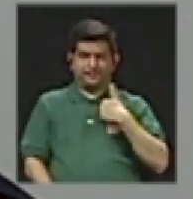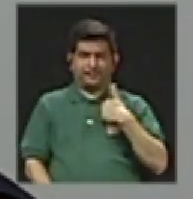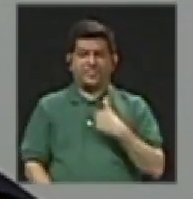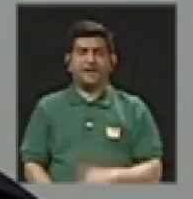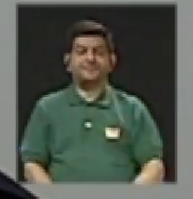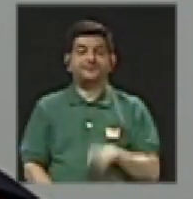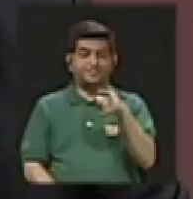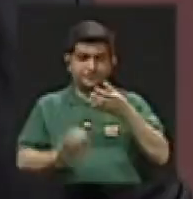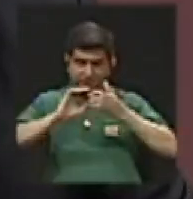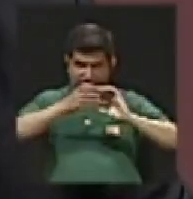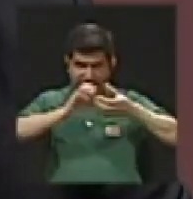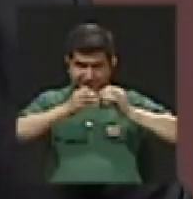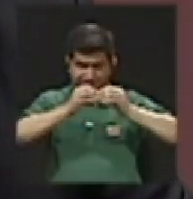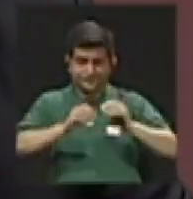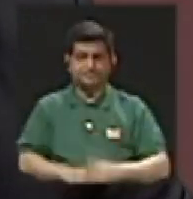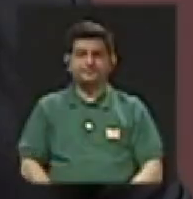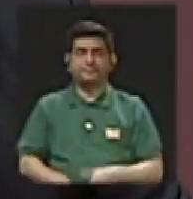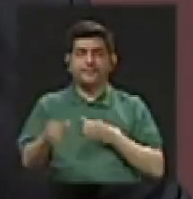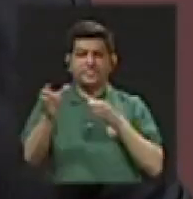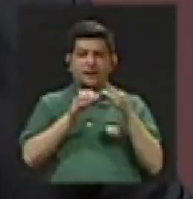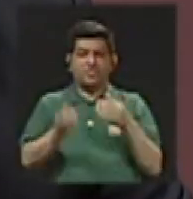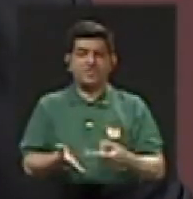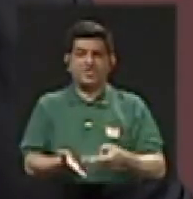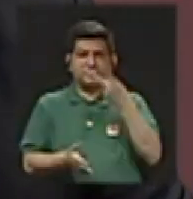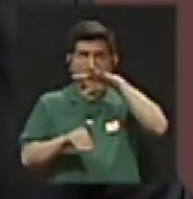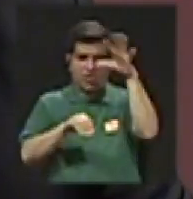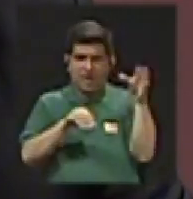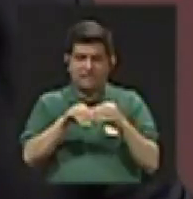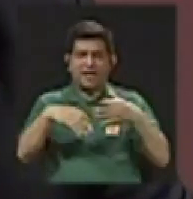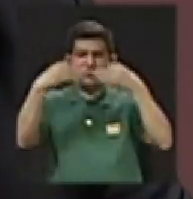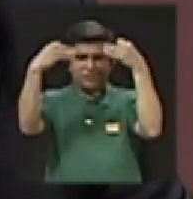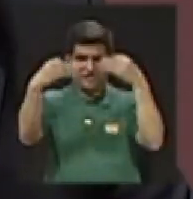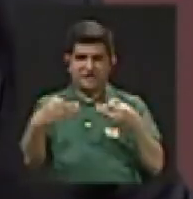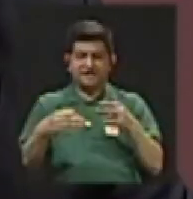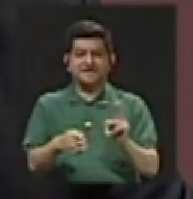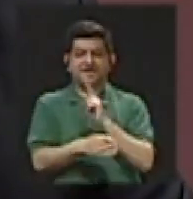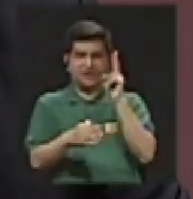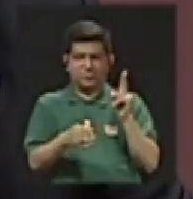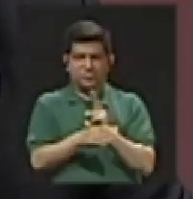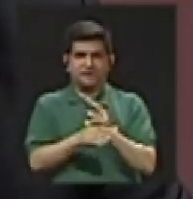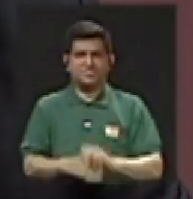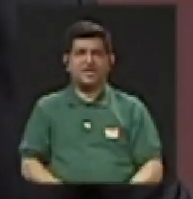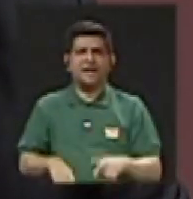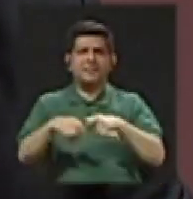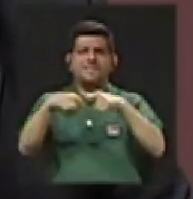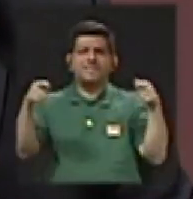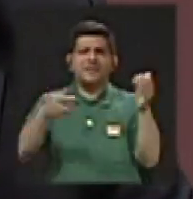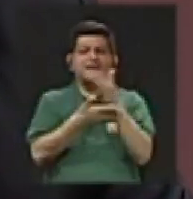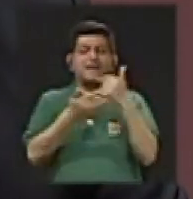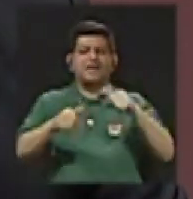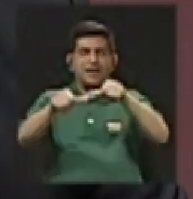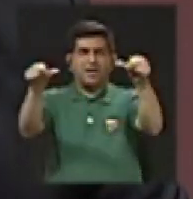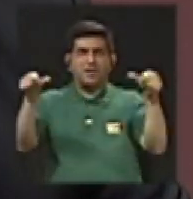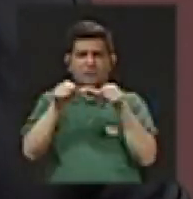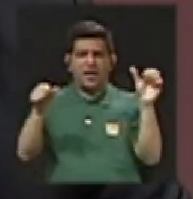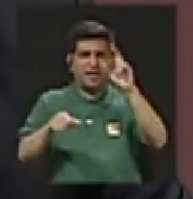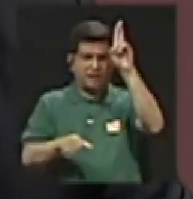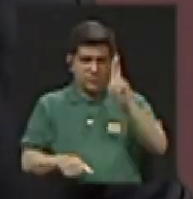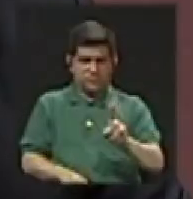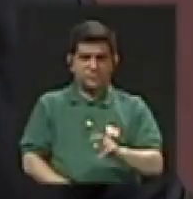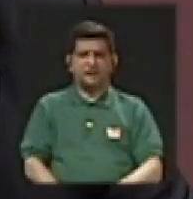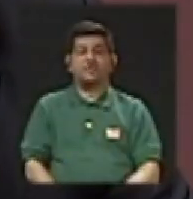ese indicador de comercio en valor agregado, decidimos utilizarlo para medir algunas de las áreas en las que Costa